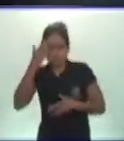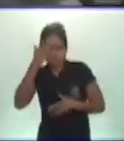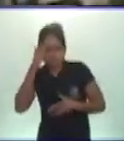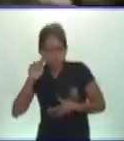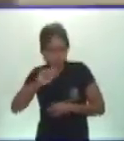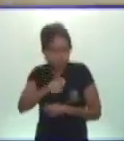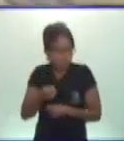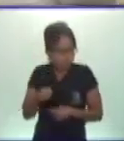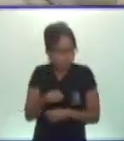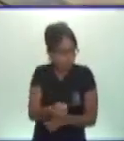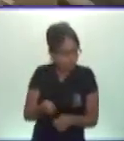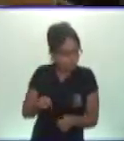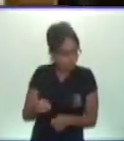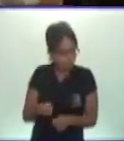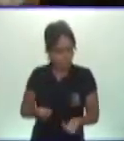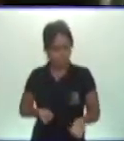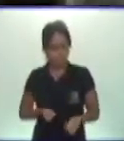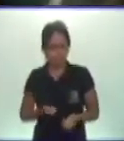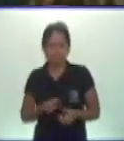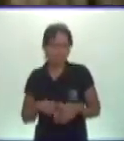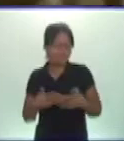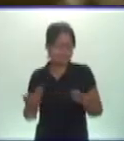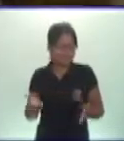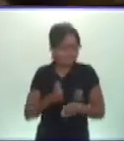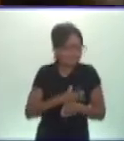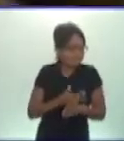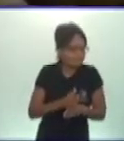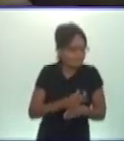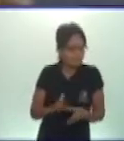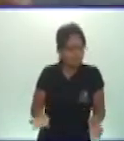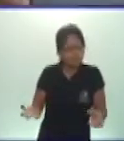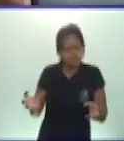había grupos de marineros